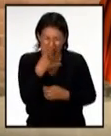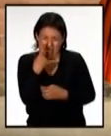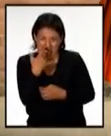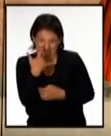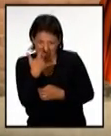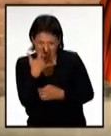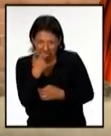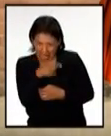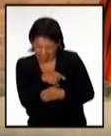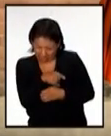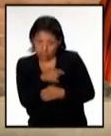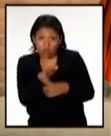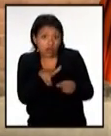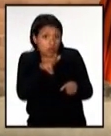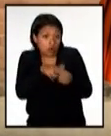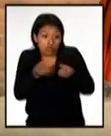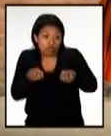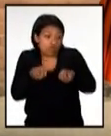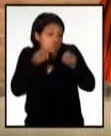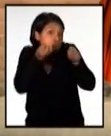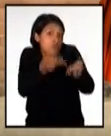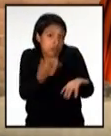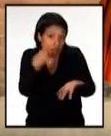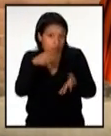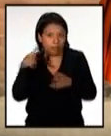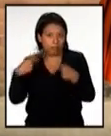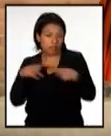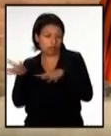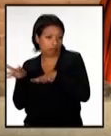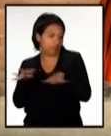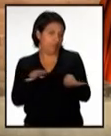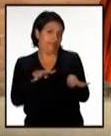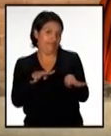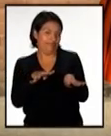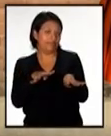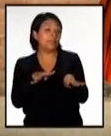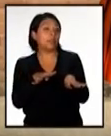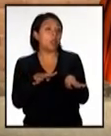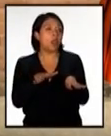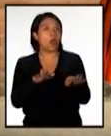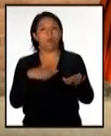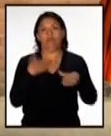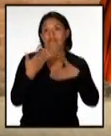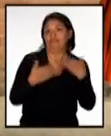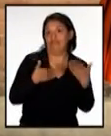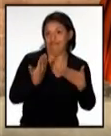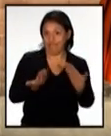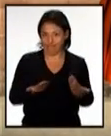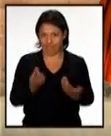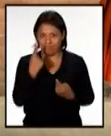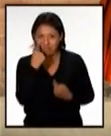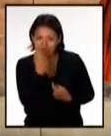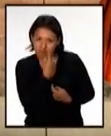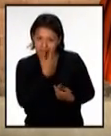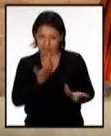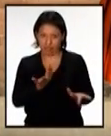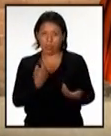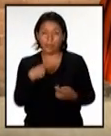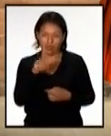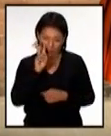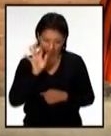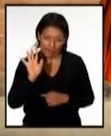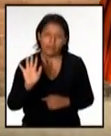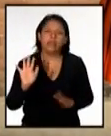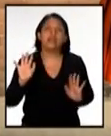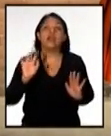esperpentos que la naturaleza nos ha brindado para deleite de nuestro paladar y pupila. Pero ya verán cómo